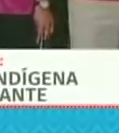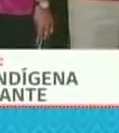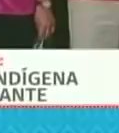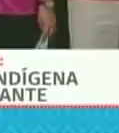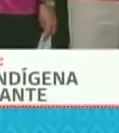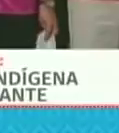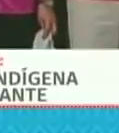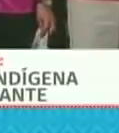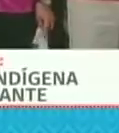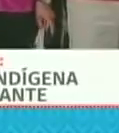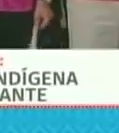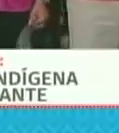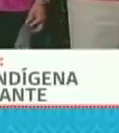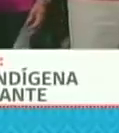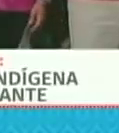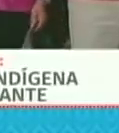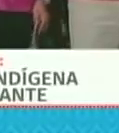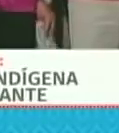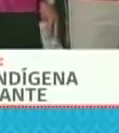sector.